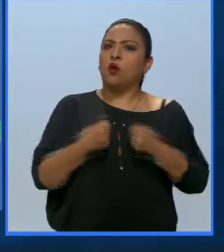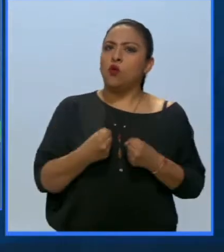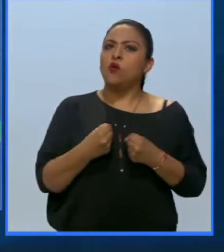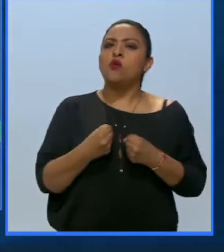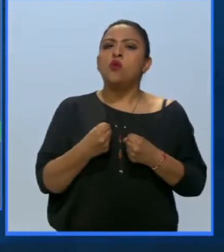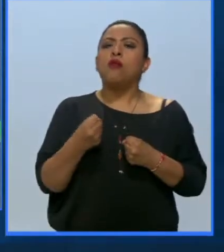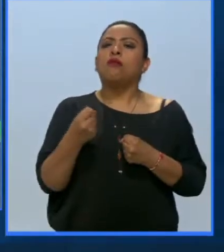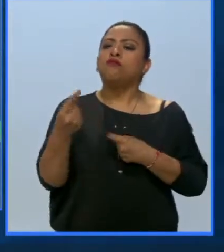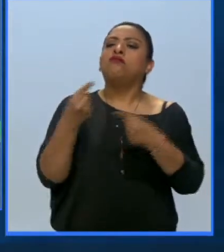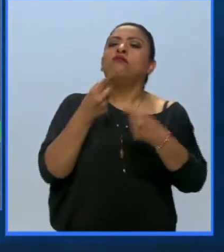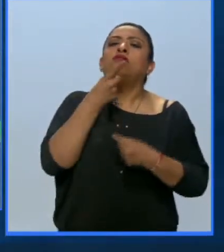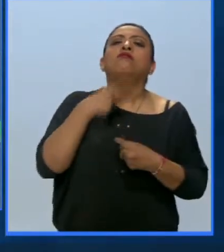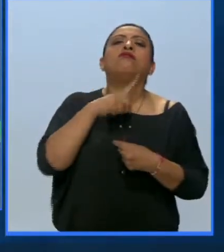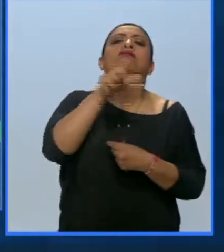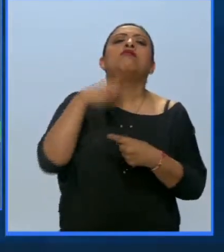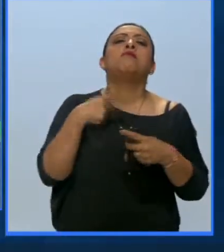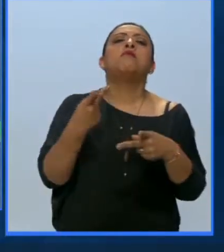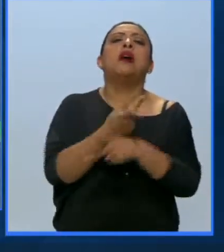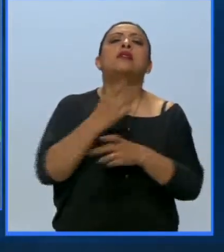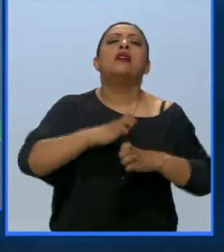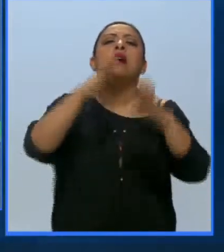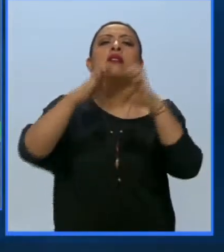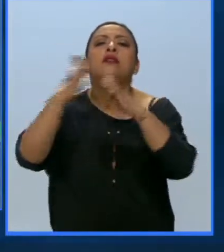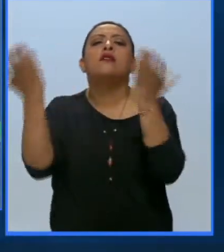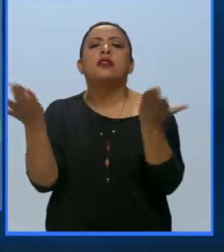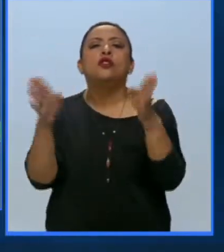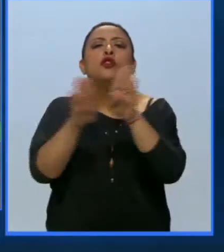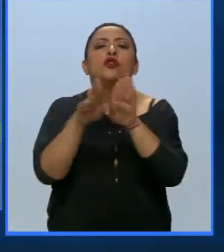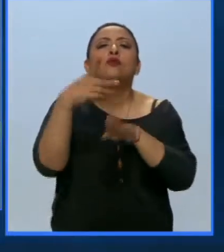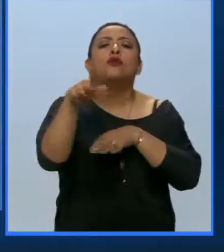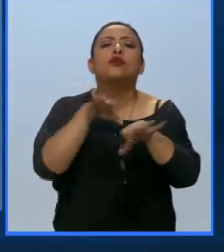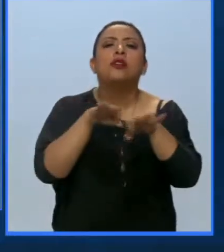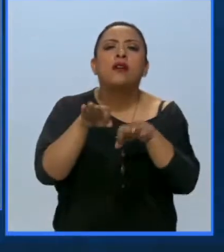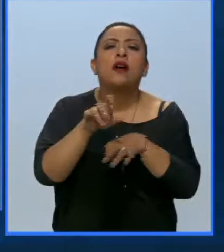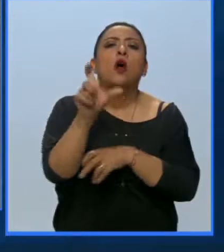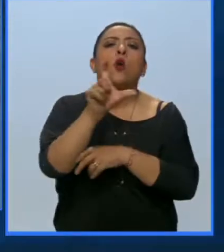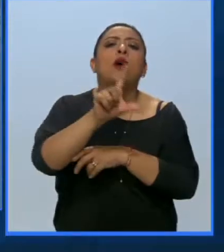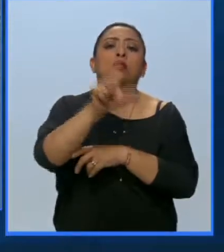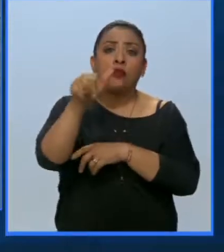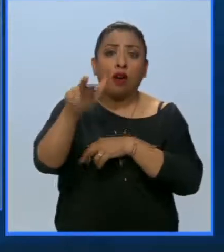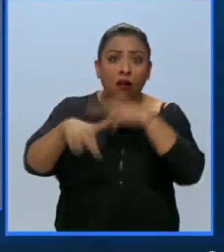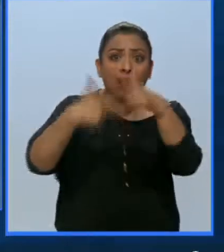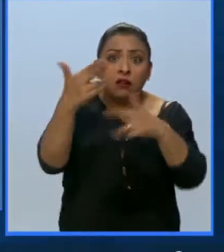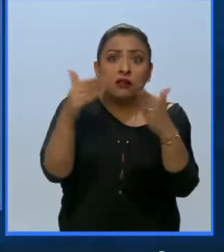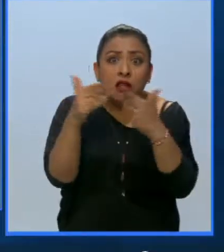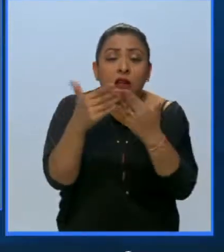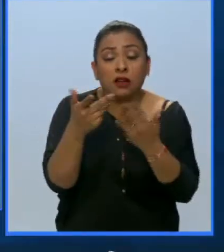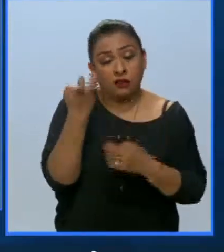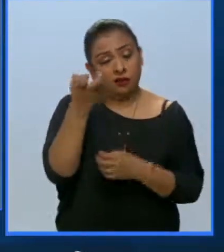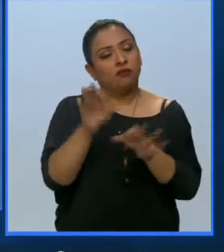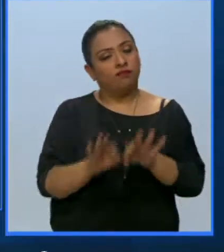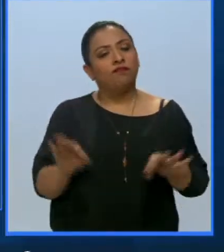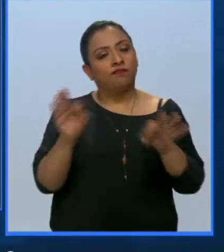digan qué es lo que va a pasar con la unidad, cómo van a ser esos trabajos y cuándo vamos a poder regresar a nuestras casas, que es lo